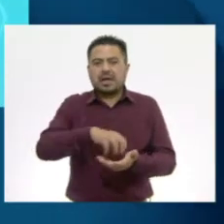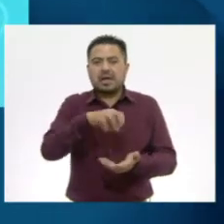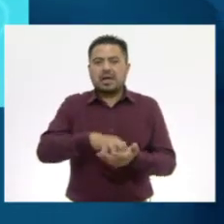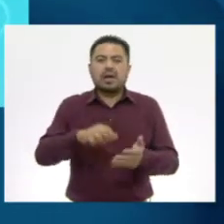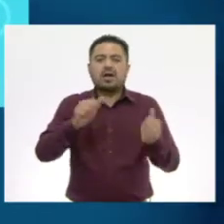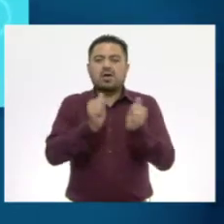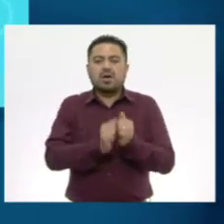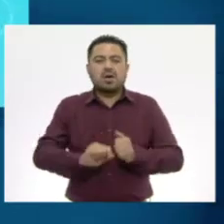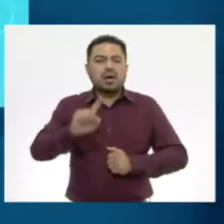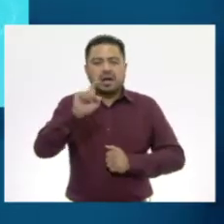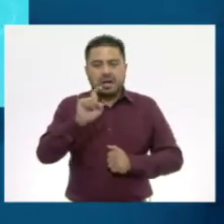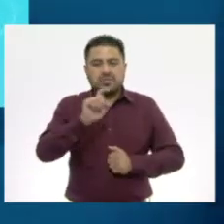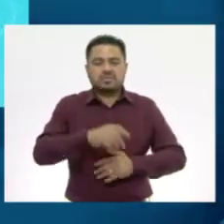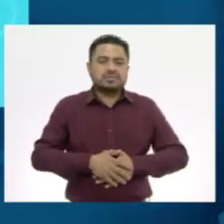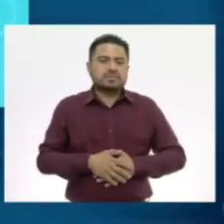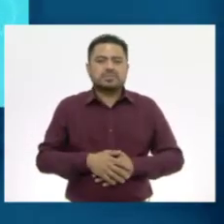agua.